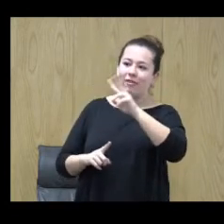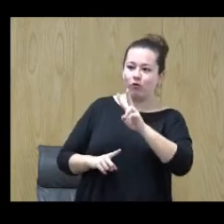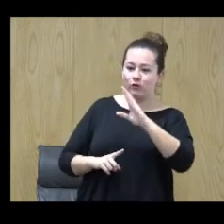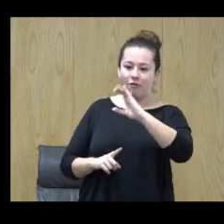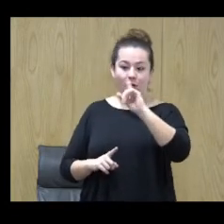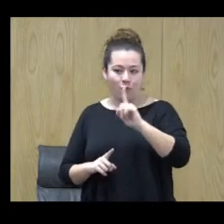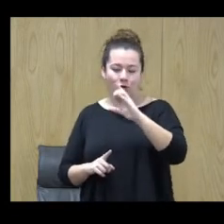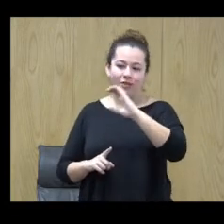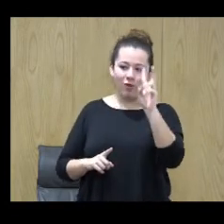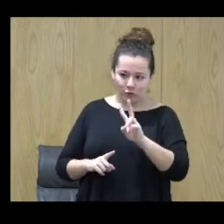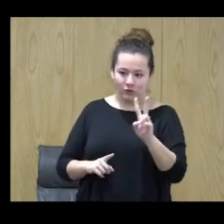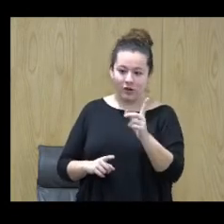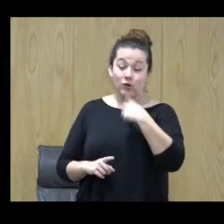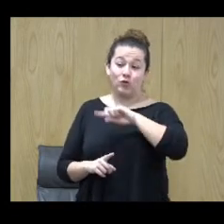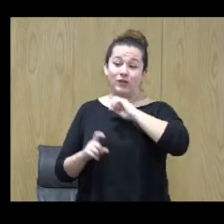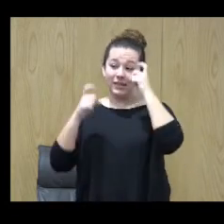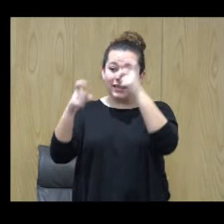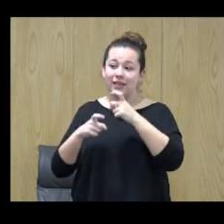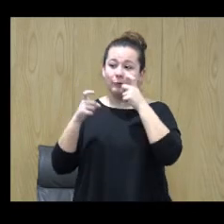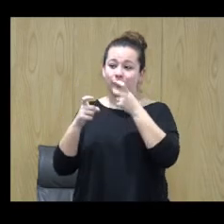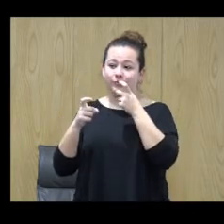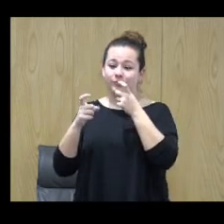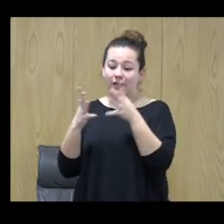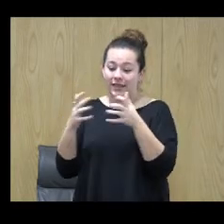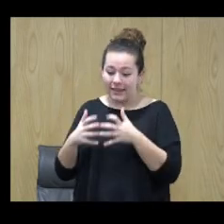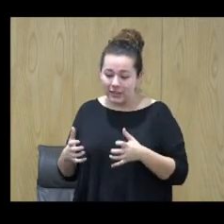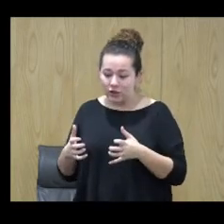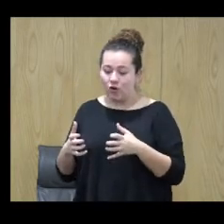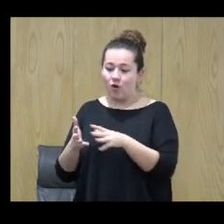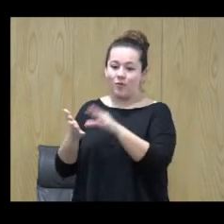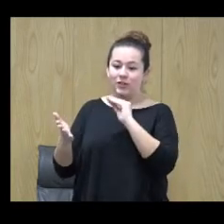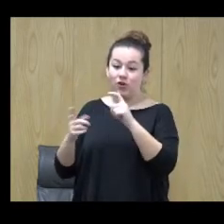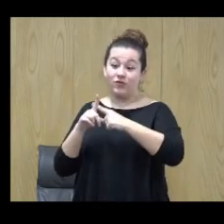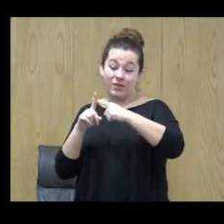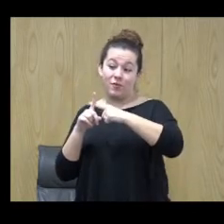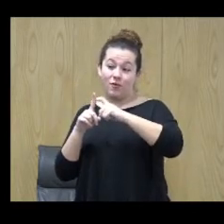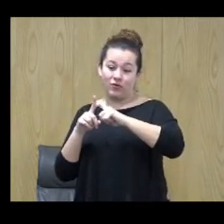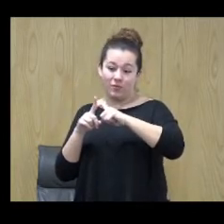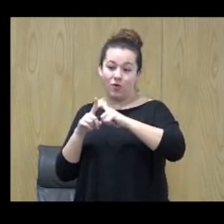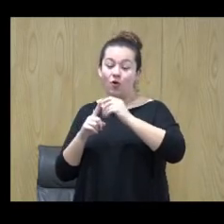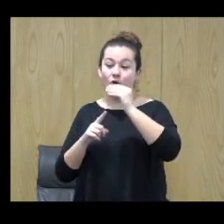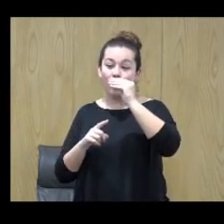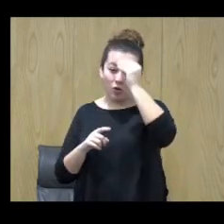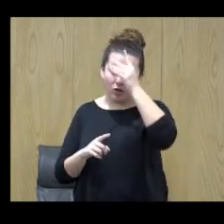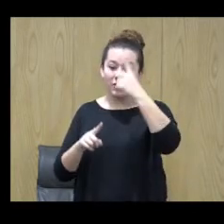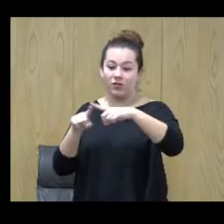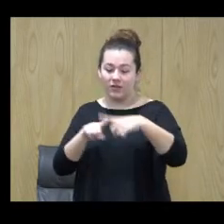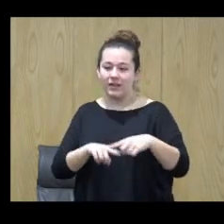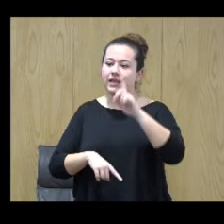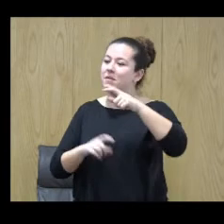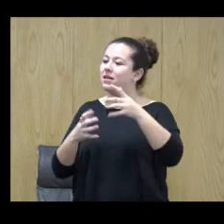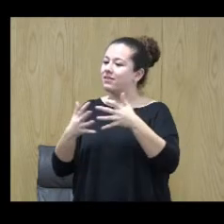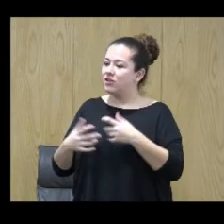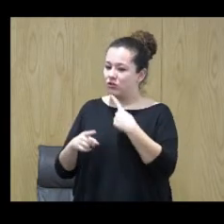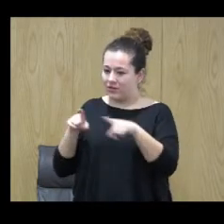C2. Intentamos meter dentro de la escala de texto y de la comprensión los tipos de conocimientos y tipos de textos muy distintos, o